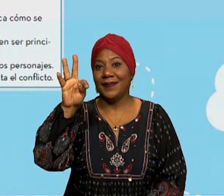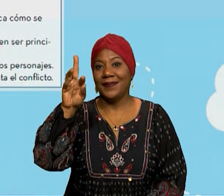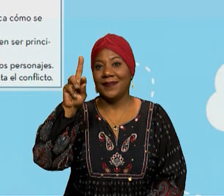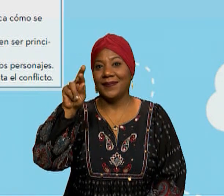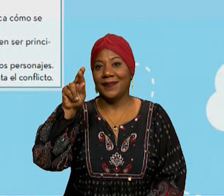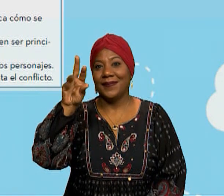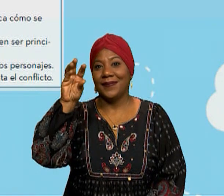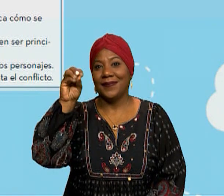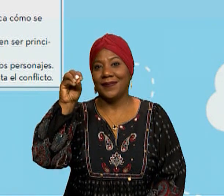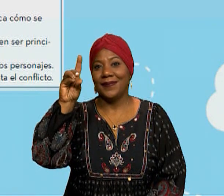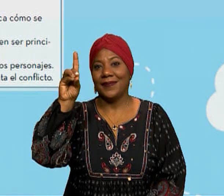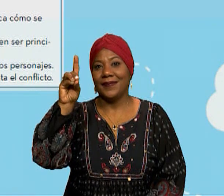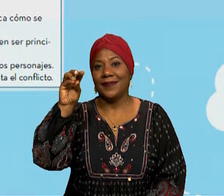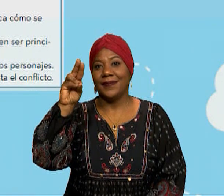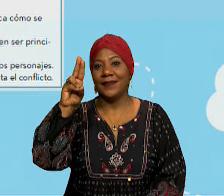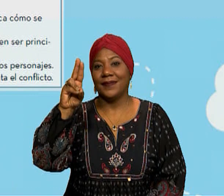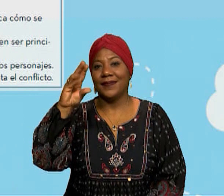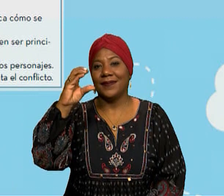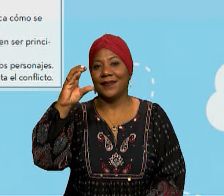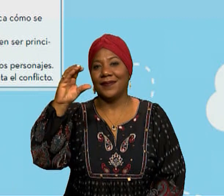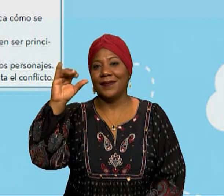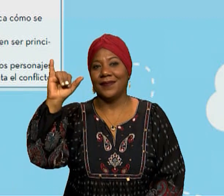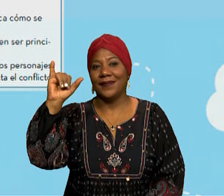introducción. Aquí vemos